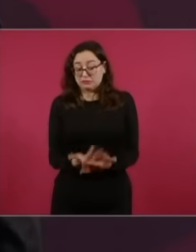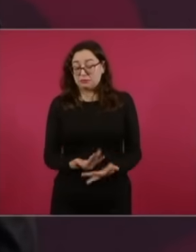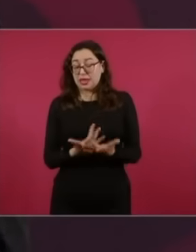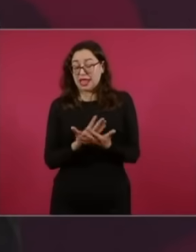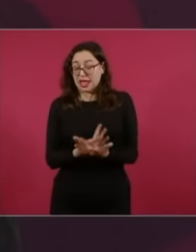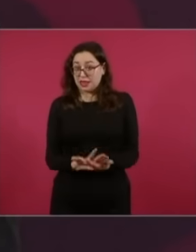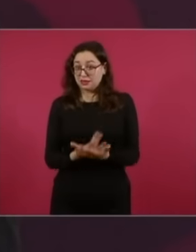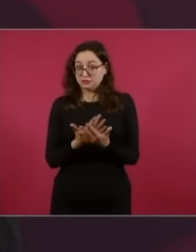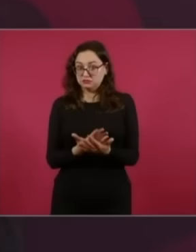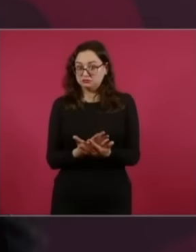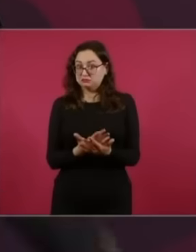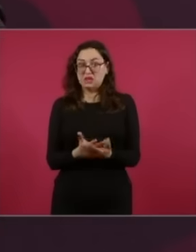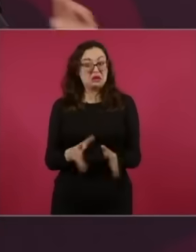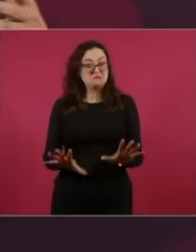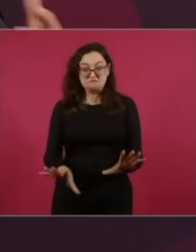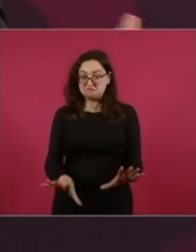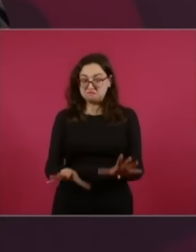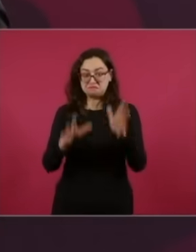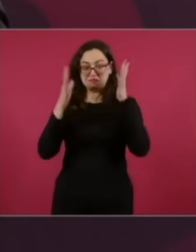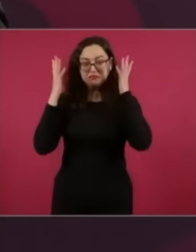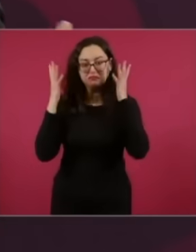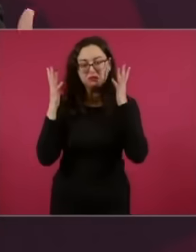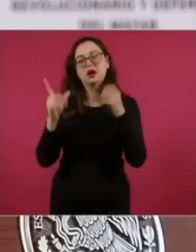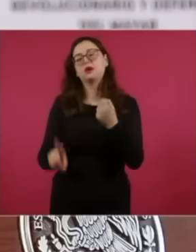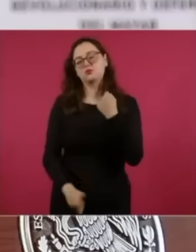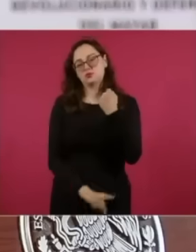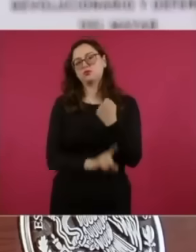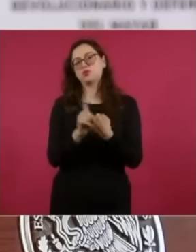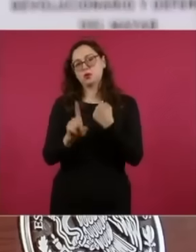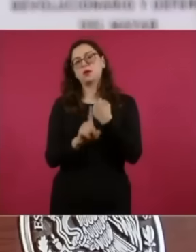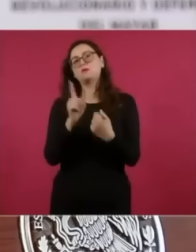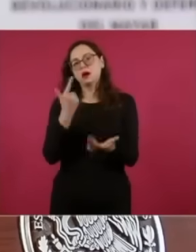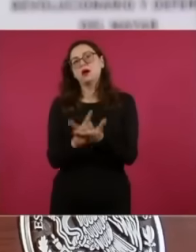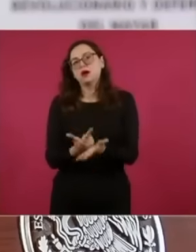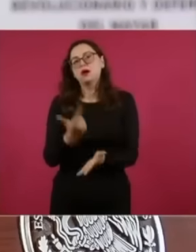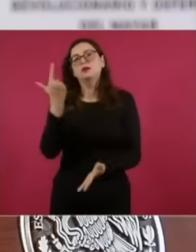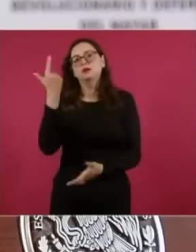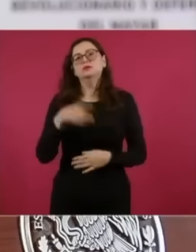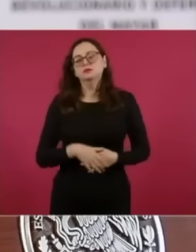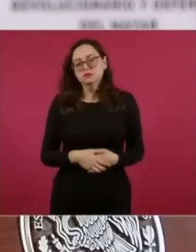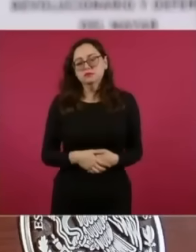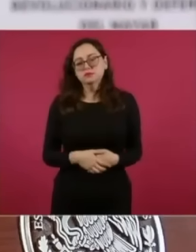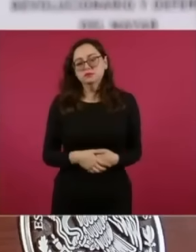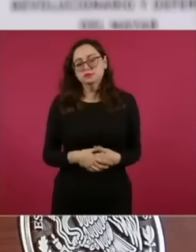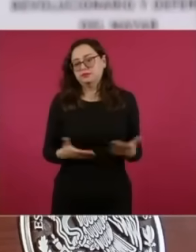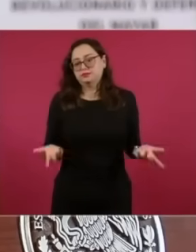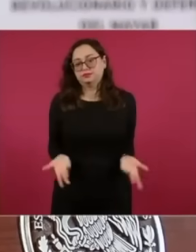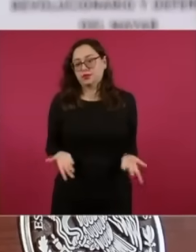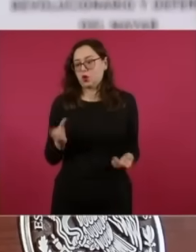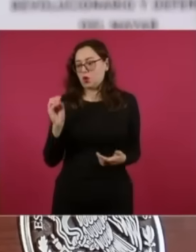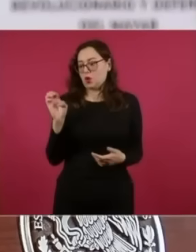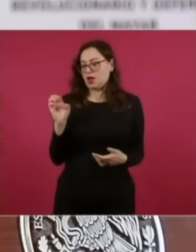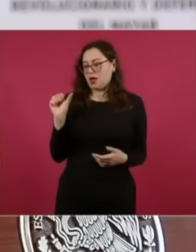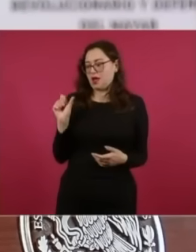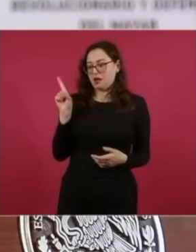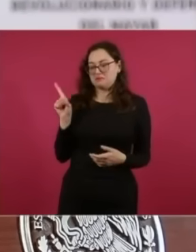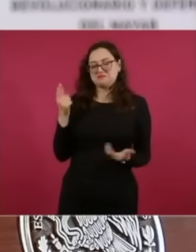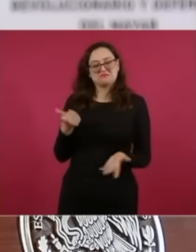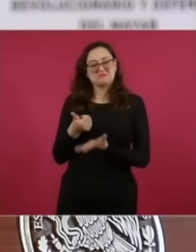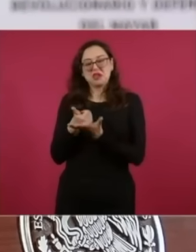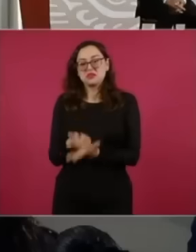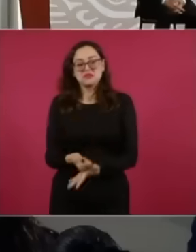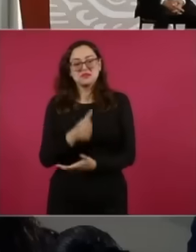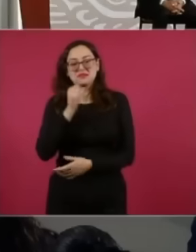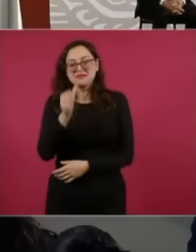prudencia la oea no ayuda por eso no asistimos